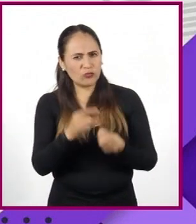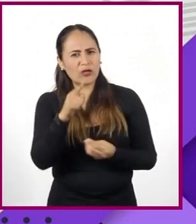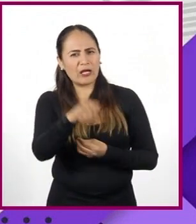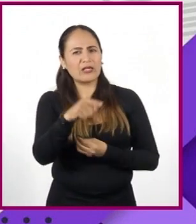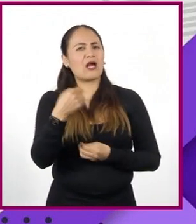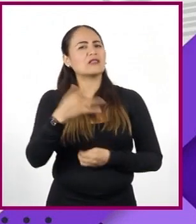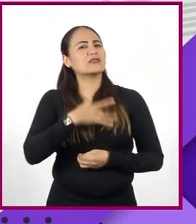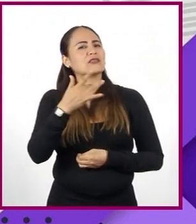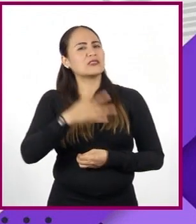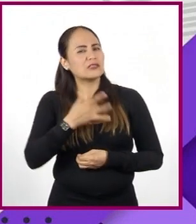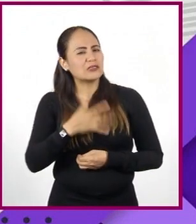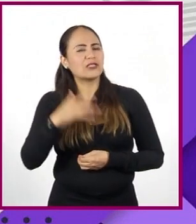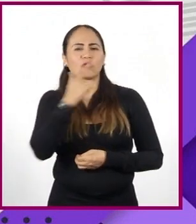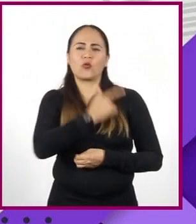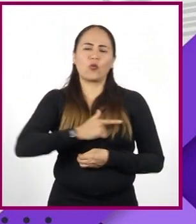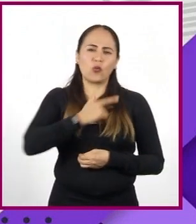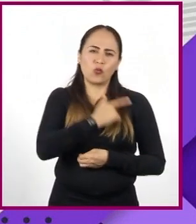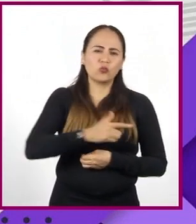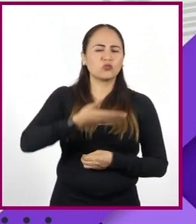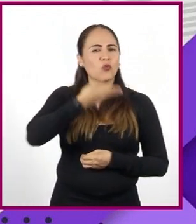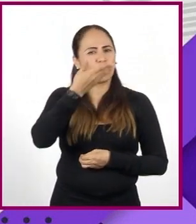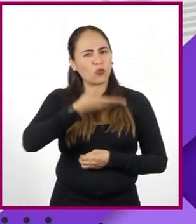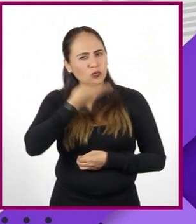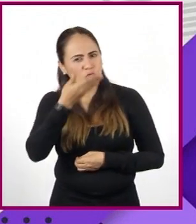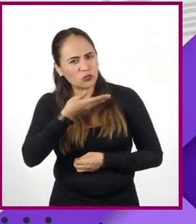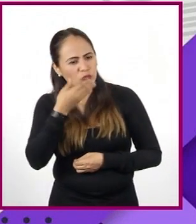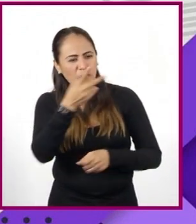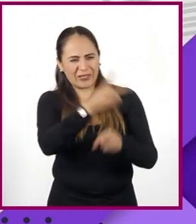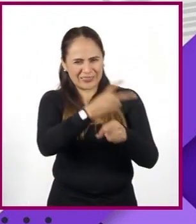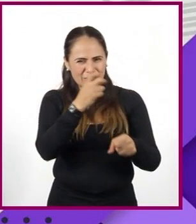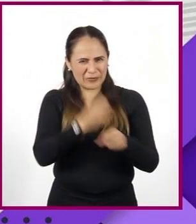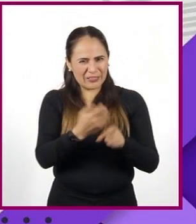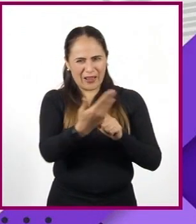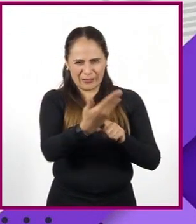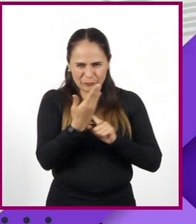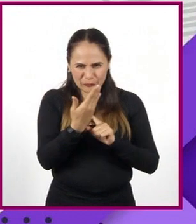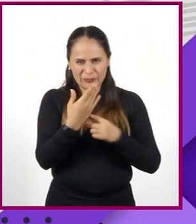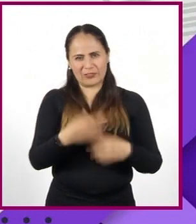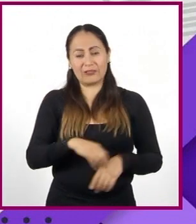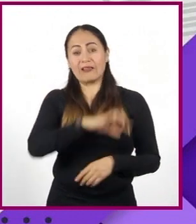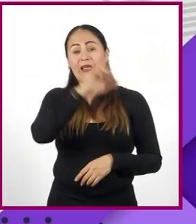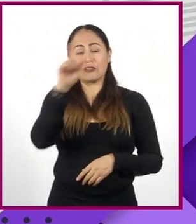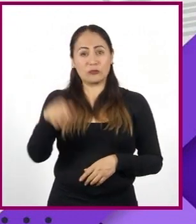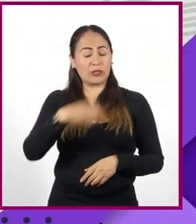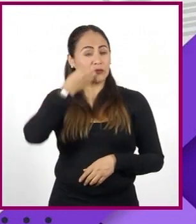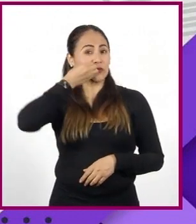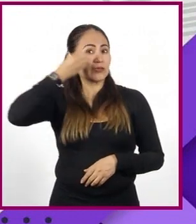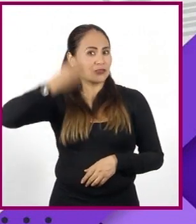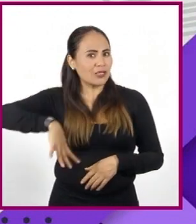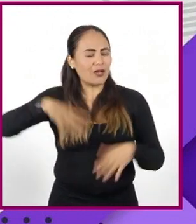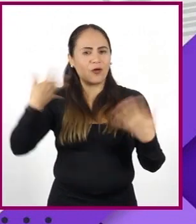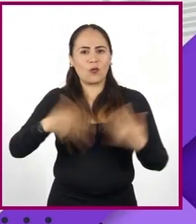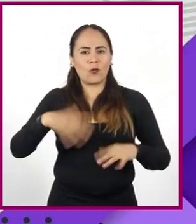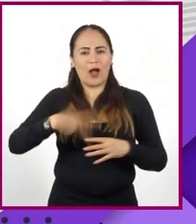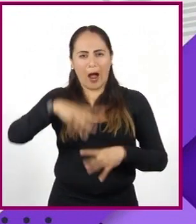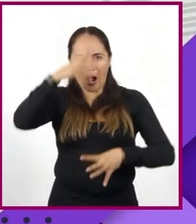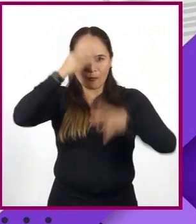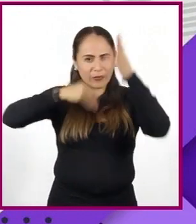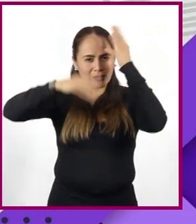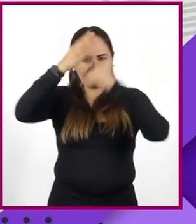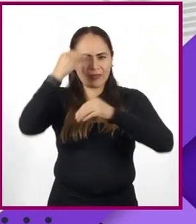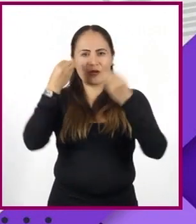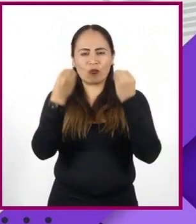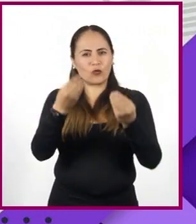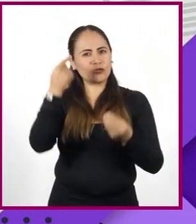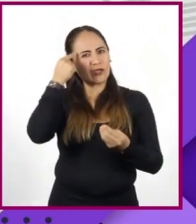piensan, sus gustos, sus costumbres y sus problemas. Fue increíble porque aprendimos mucho y la mayoría de nosotros